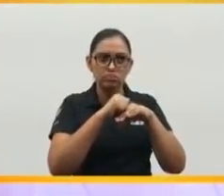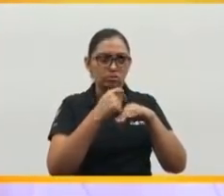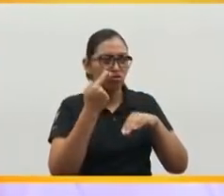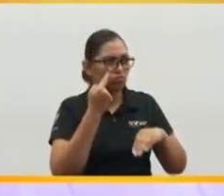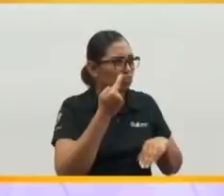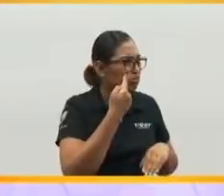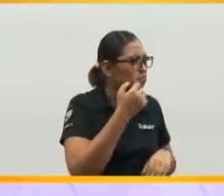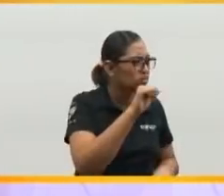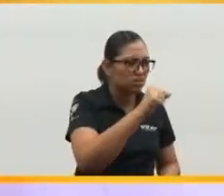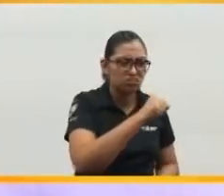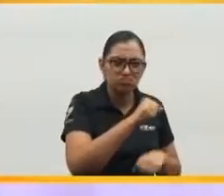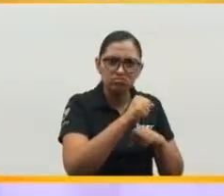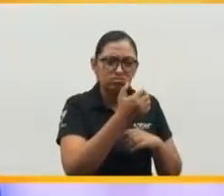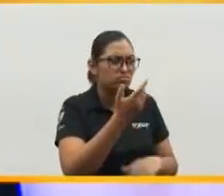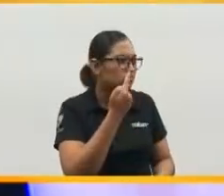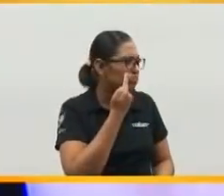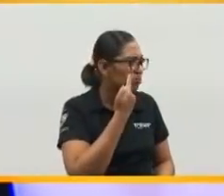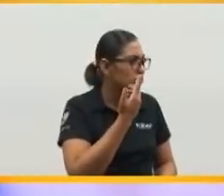Ay, Dios mío.